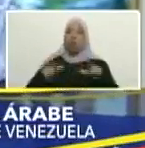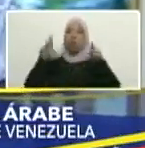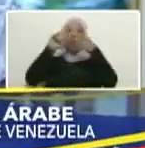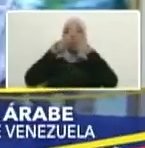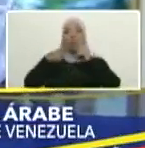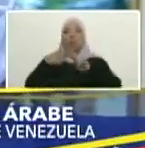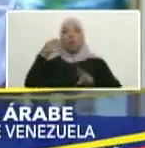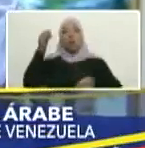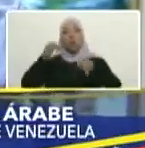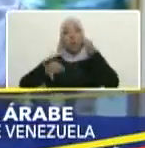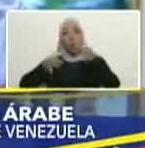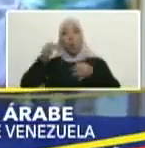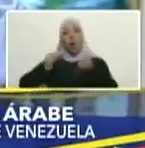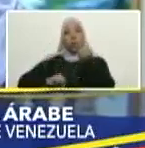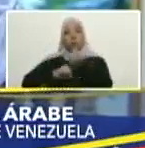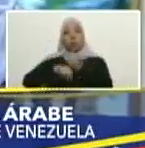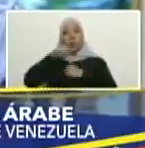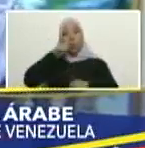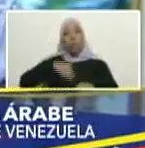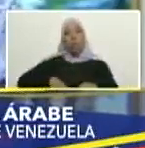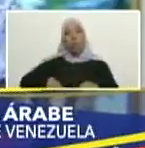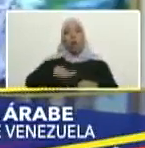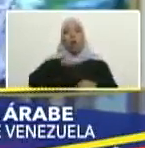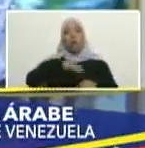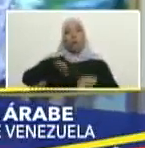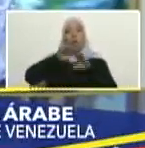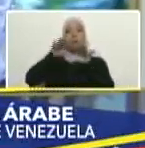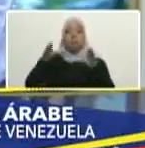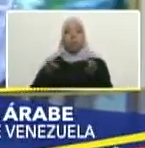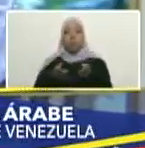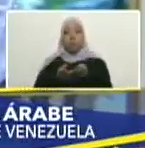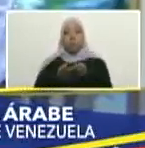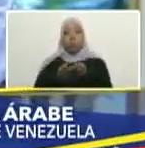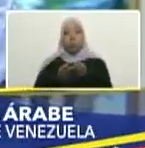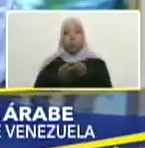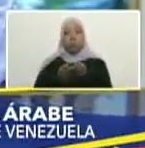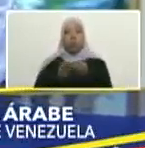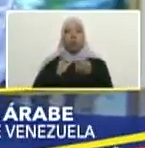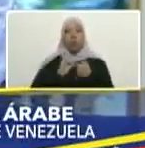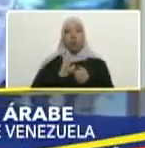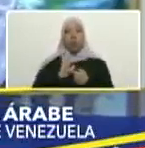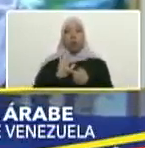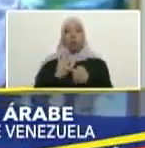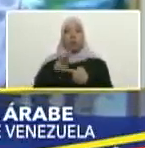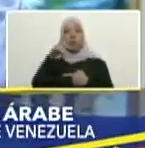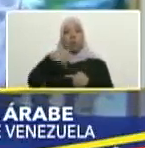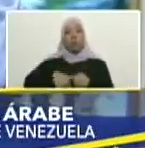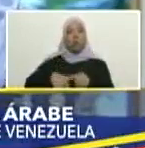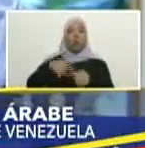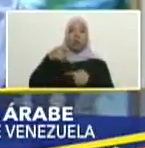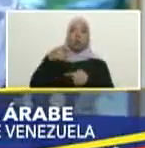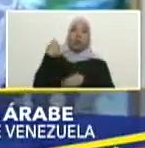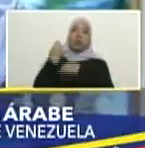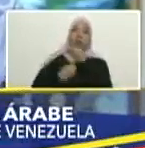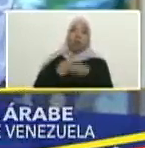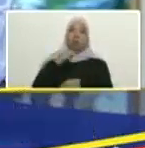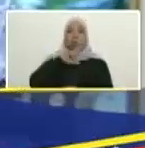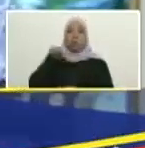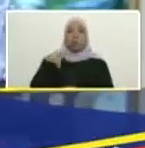y la justicia a favor de los pueblos de la región y el mundo. Nos dirigimos en esta